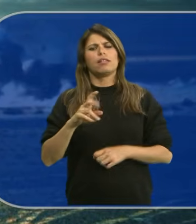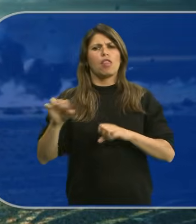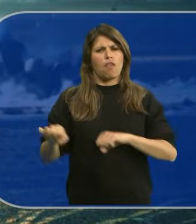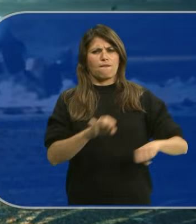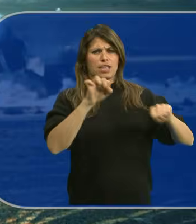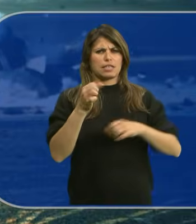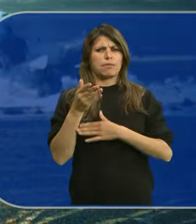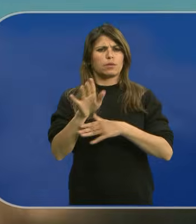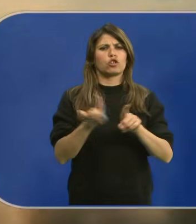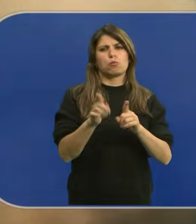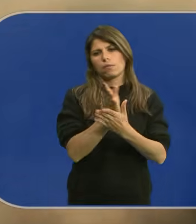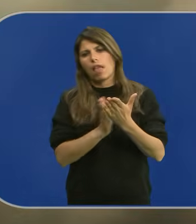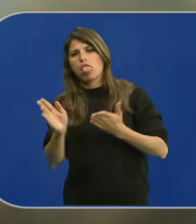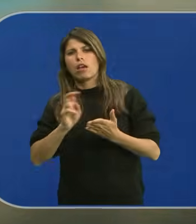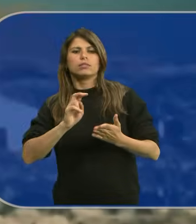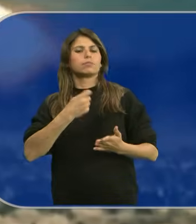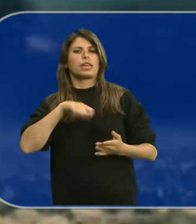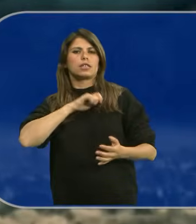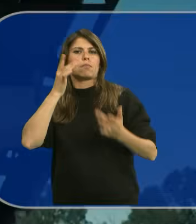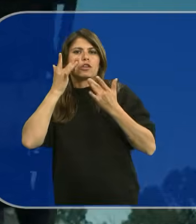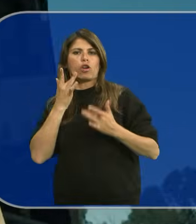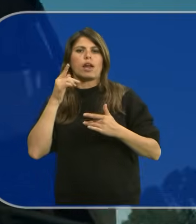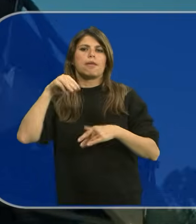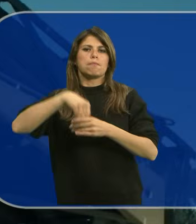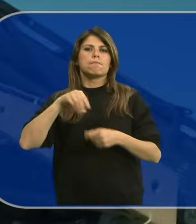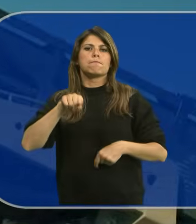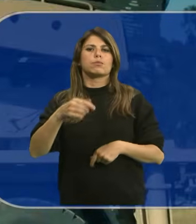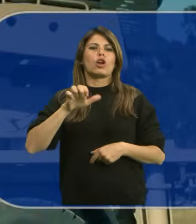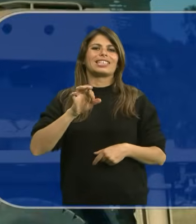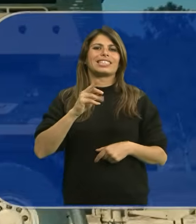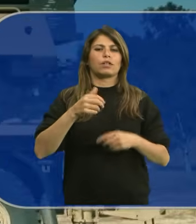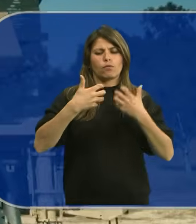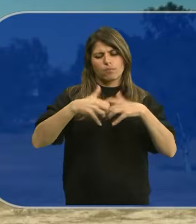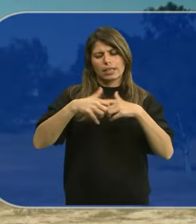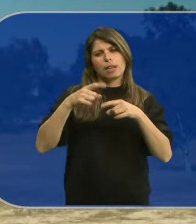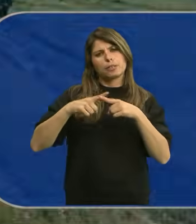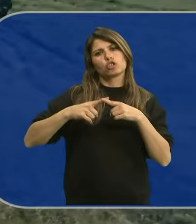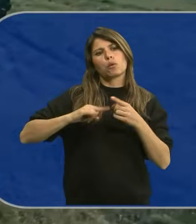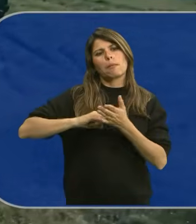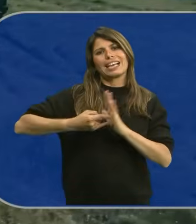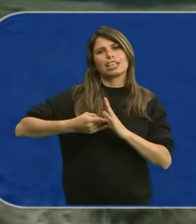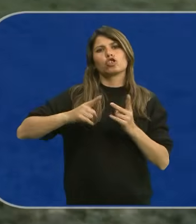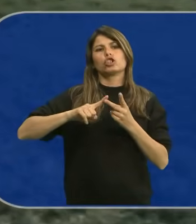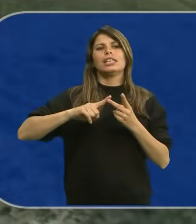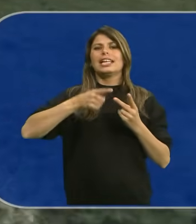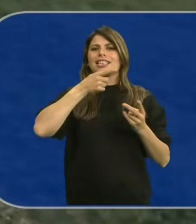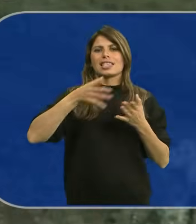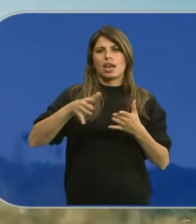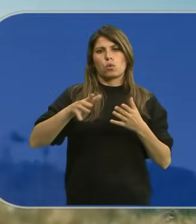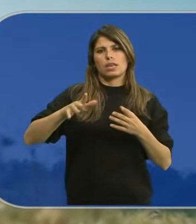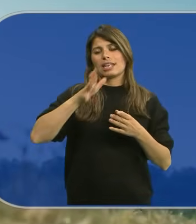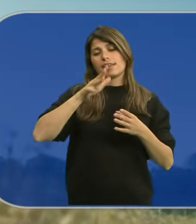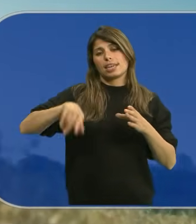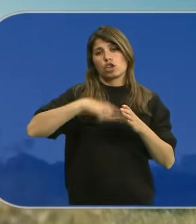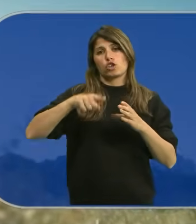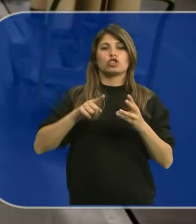una alternativa totalmente española. En ella, Escribano se va a encargar de fabricar los elementos mecánicos, hidráulicos y electrónicos del lanzador en